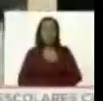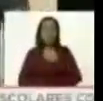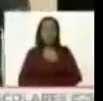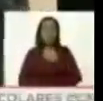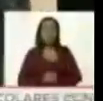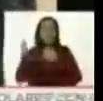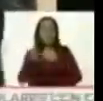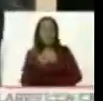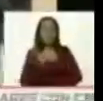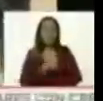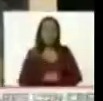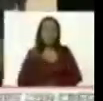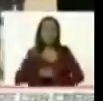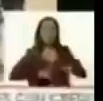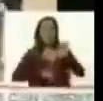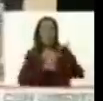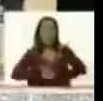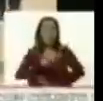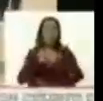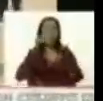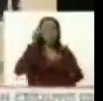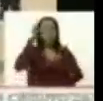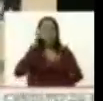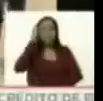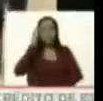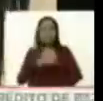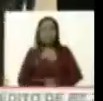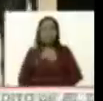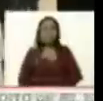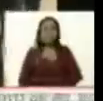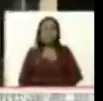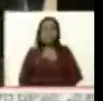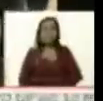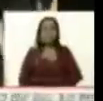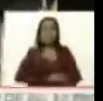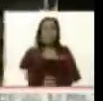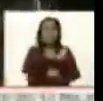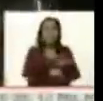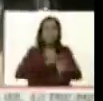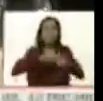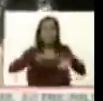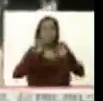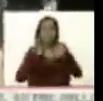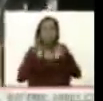Maduro toma la iniciativa política y pide